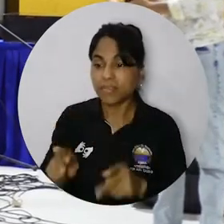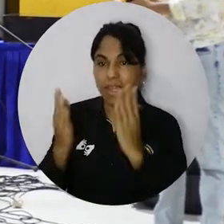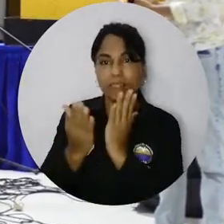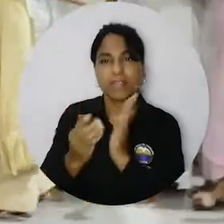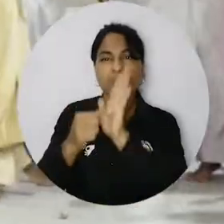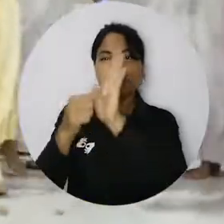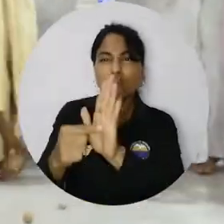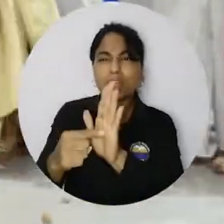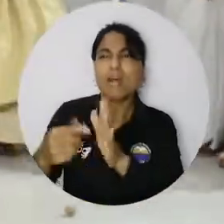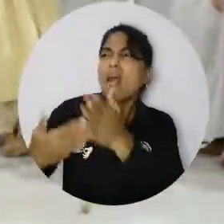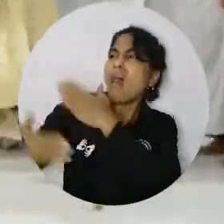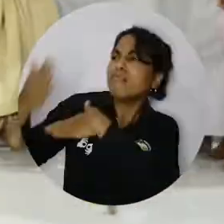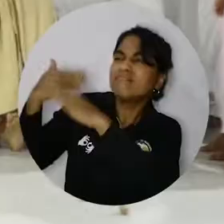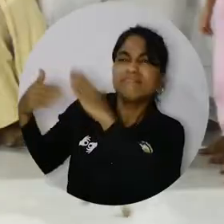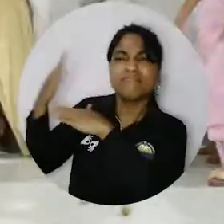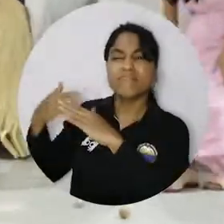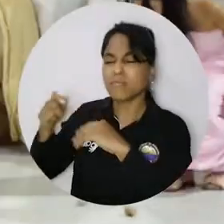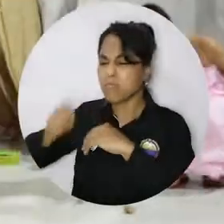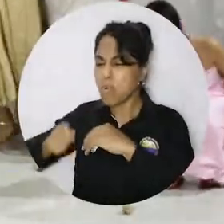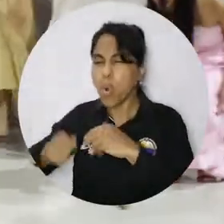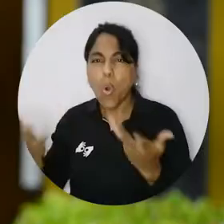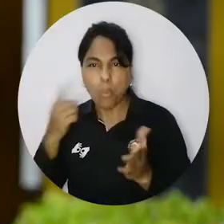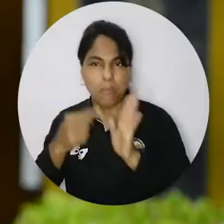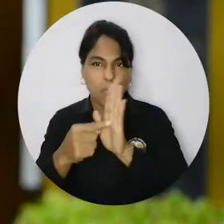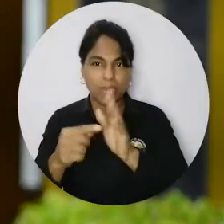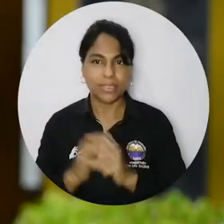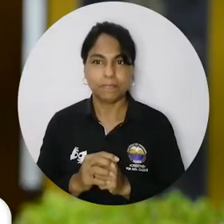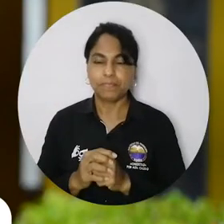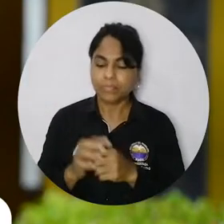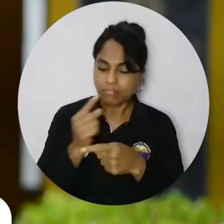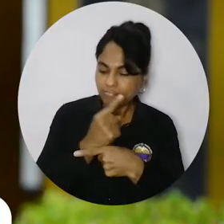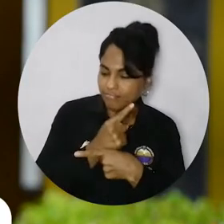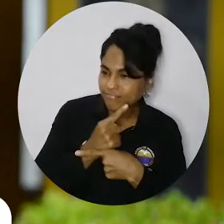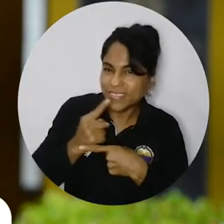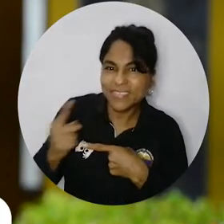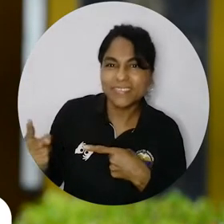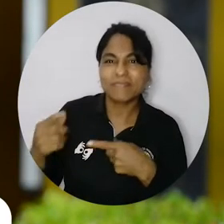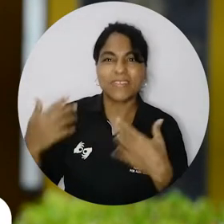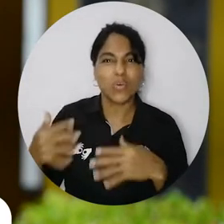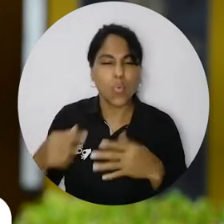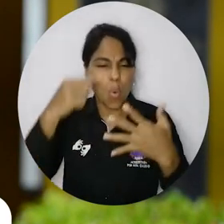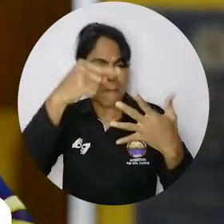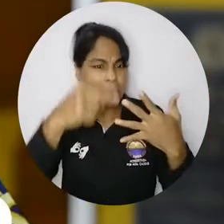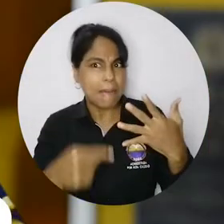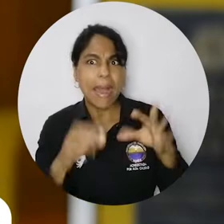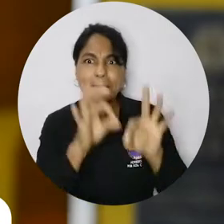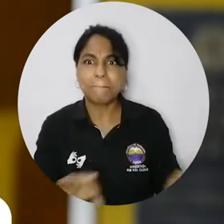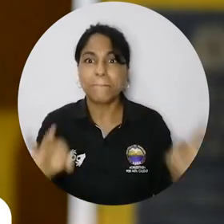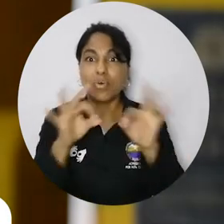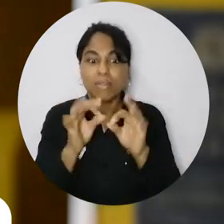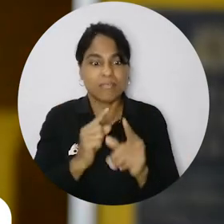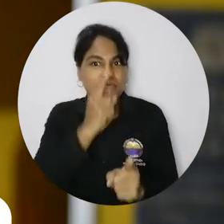mostraron el ejercicio de esta profesión desde los antepasados. Una semana de grandes momentos. Hemos